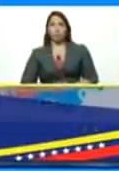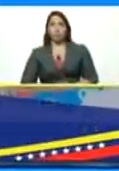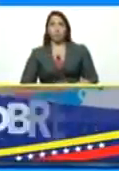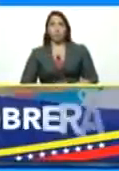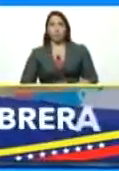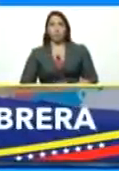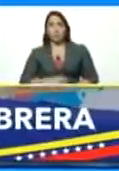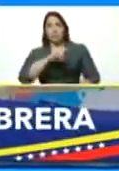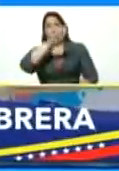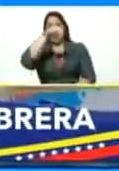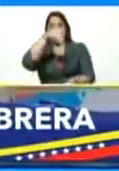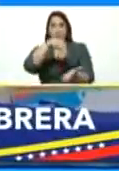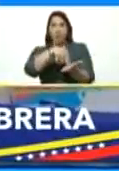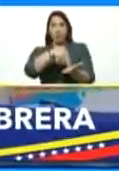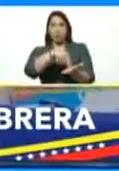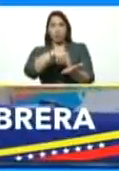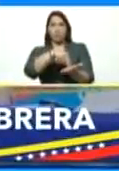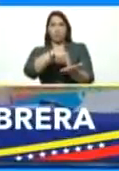nacionales